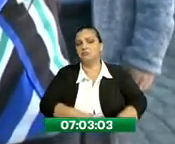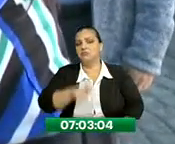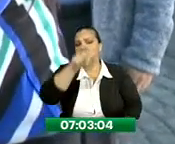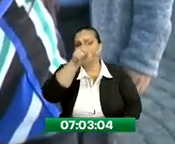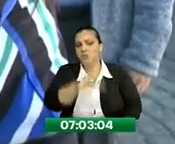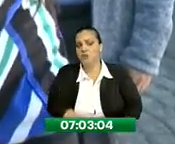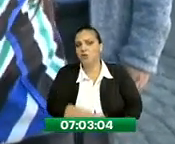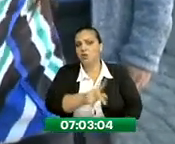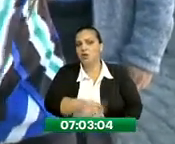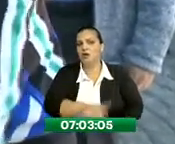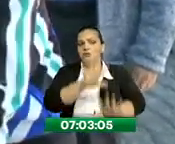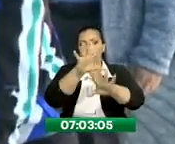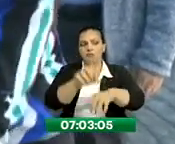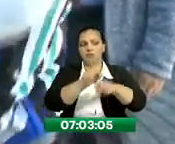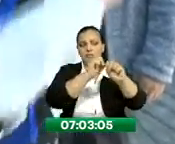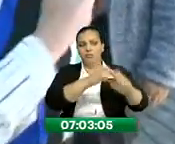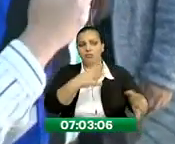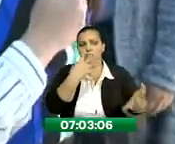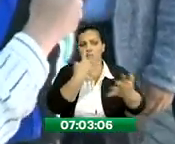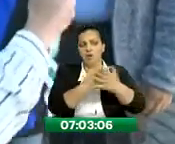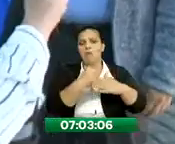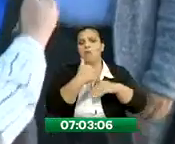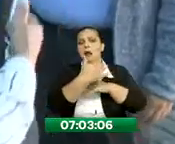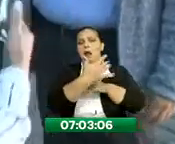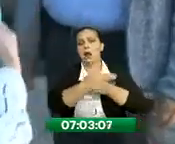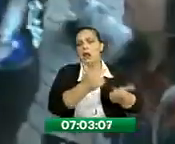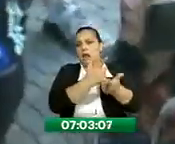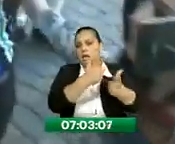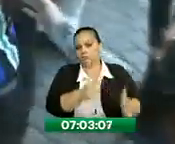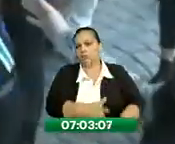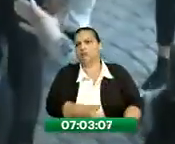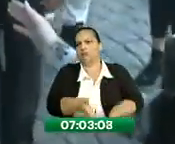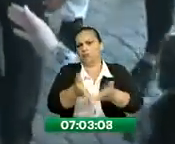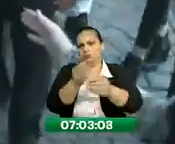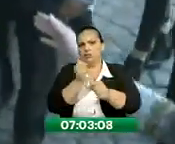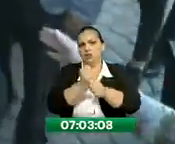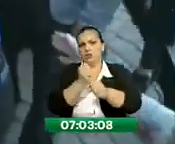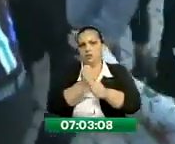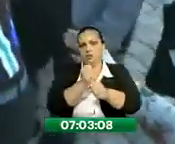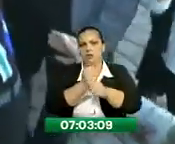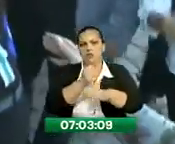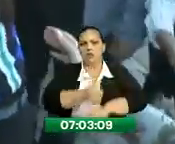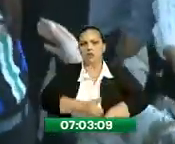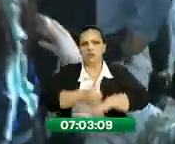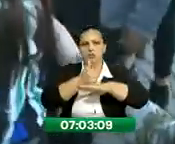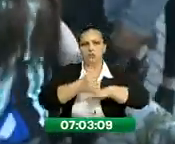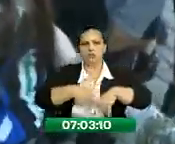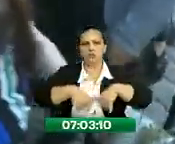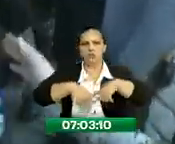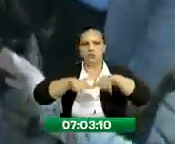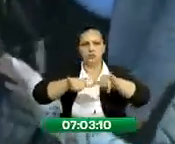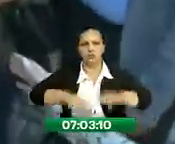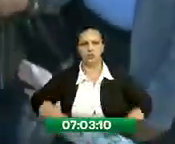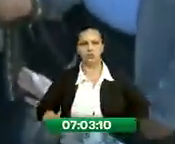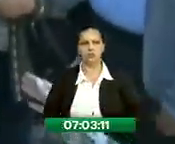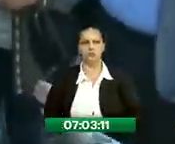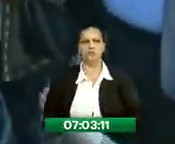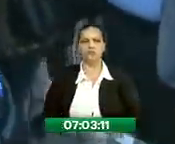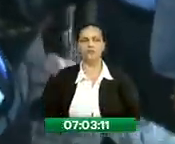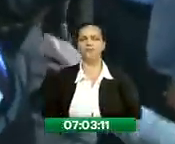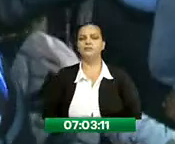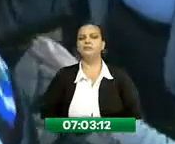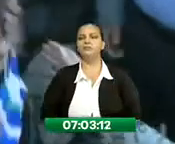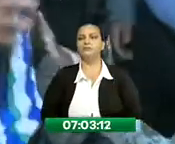En medio de vivas y aplausos de los empleados del Consejo Provincial de Pichincha, Paola Pavón retomó sus actividades, luego de haber permanecido